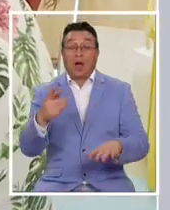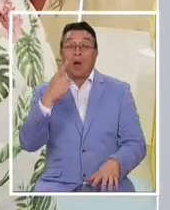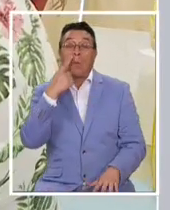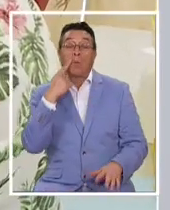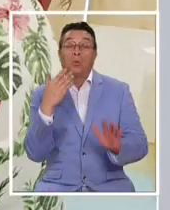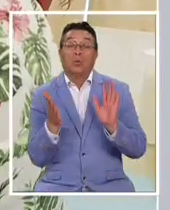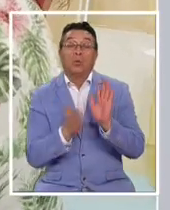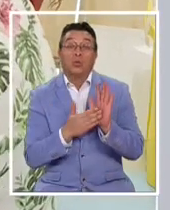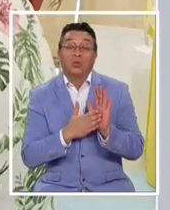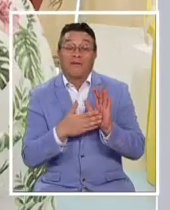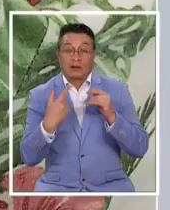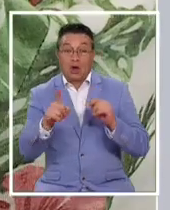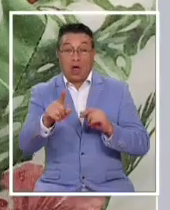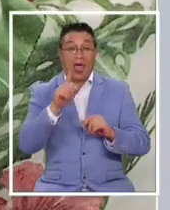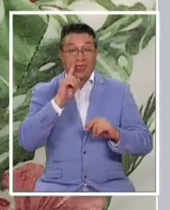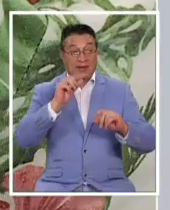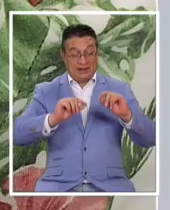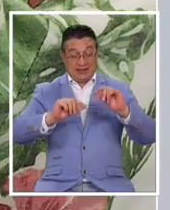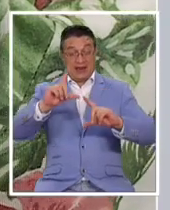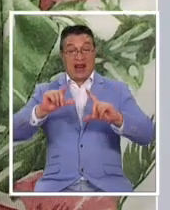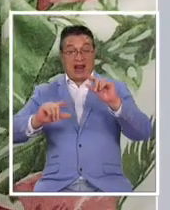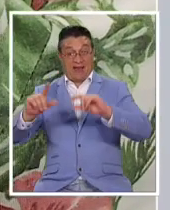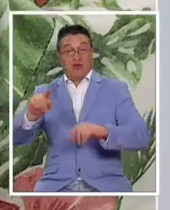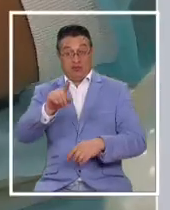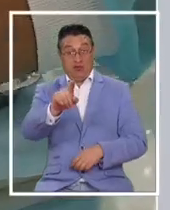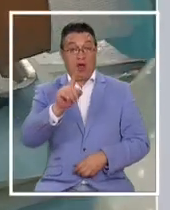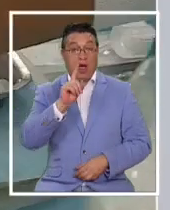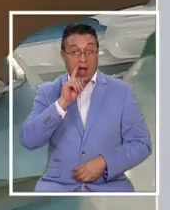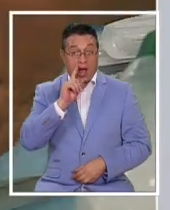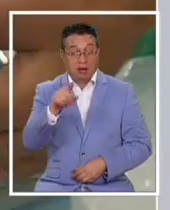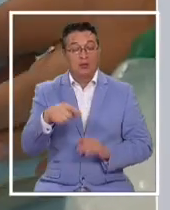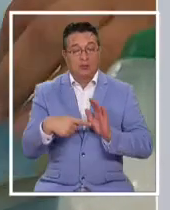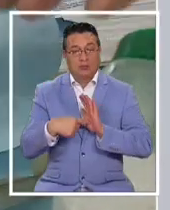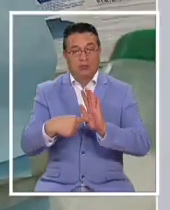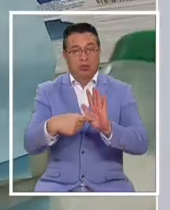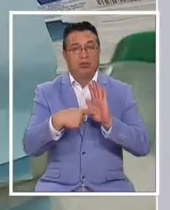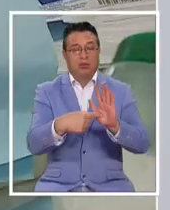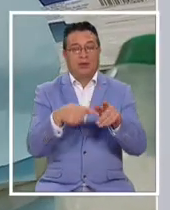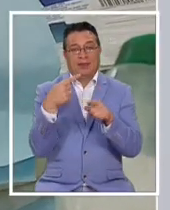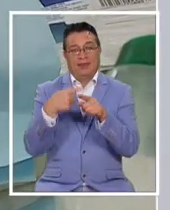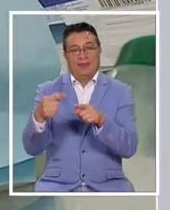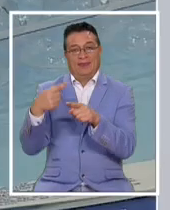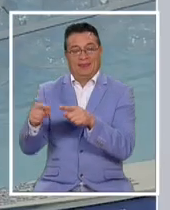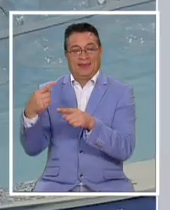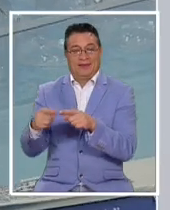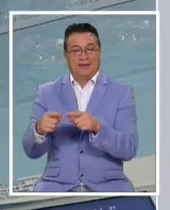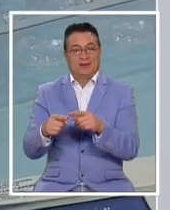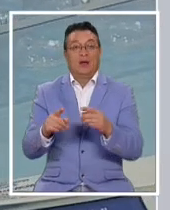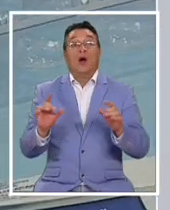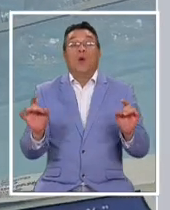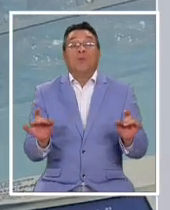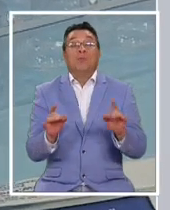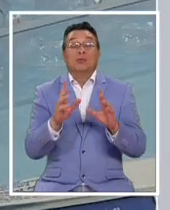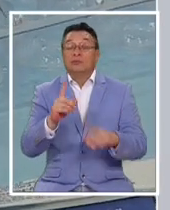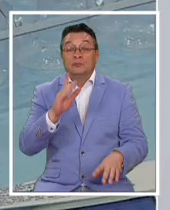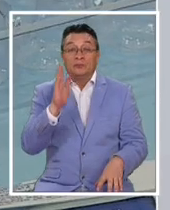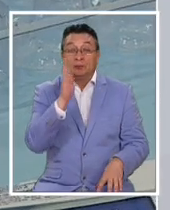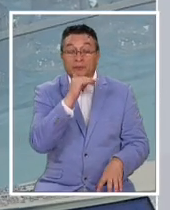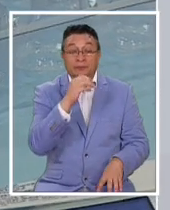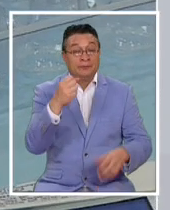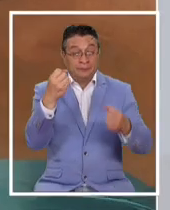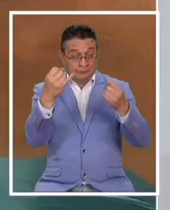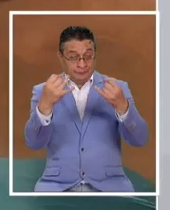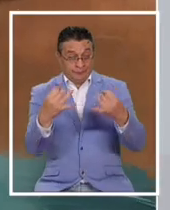ustedes tenían gráficos en esta presentación que han mostrado distintos escenarios de no haber estado un porcentaje importante